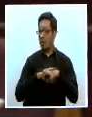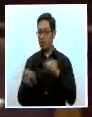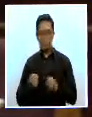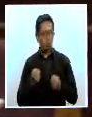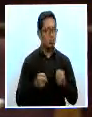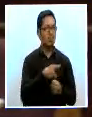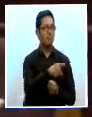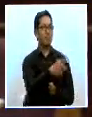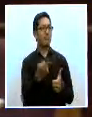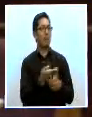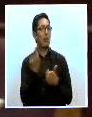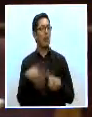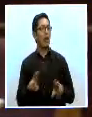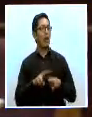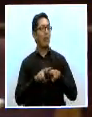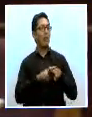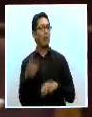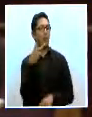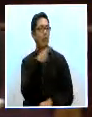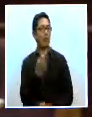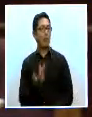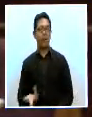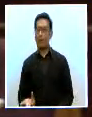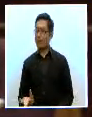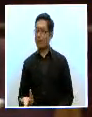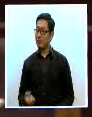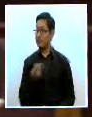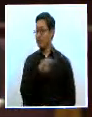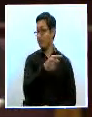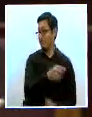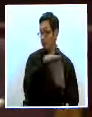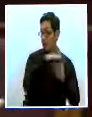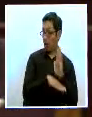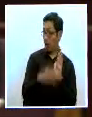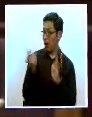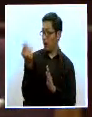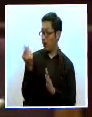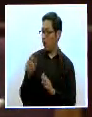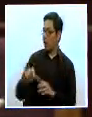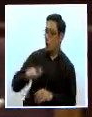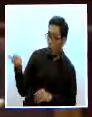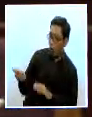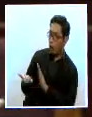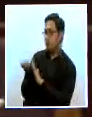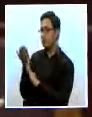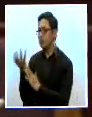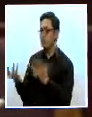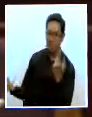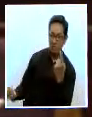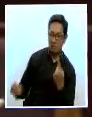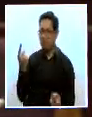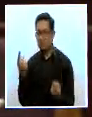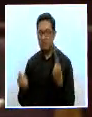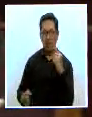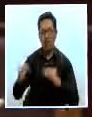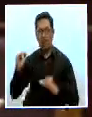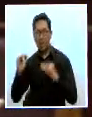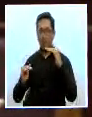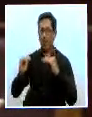tarifas lo que va a haber también es que algunos se quieran bajar la tarifa y otros no existen todavía algunos problemas de orden operativo